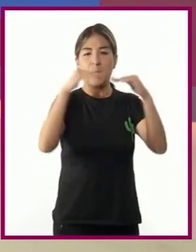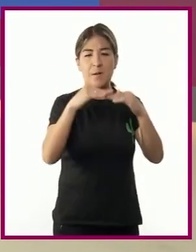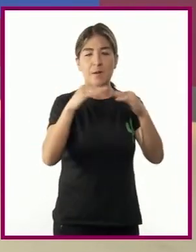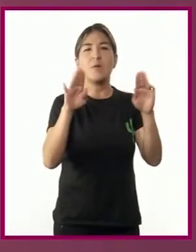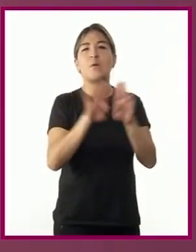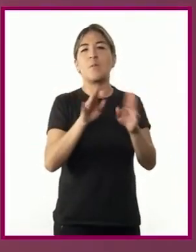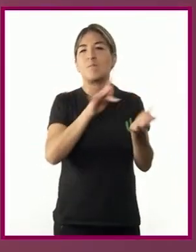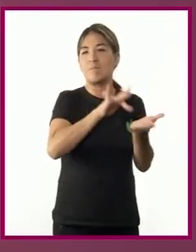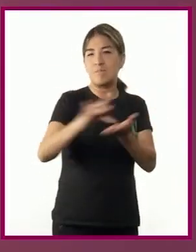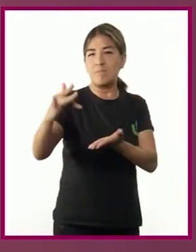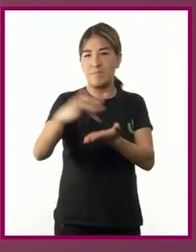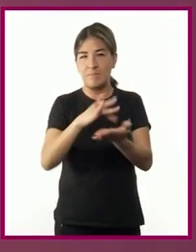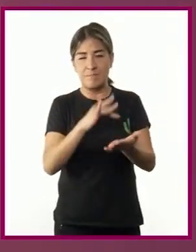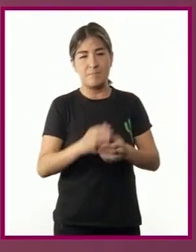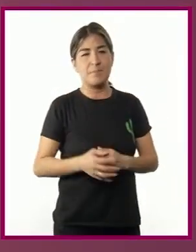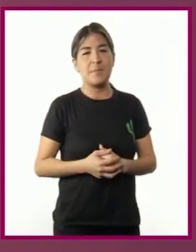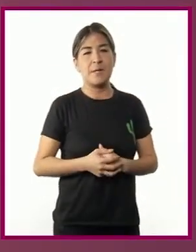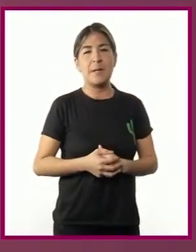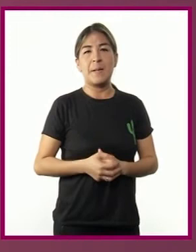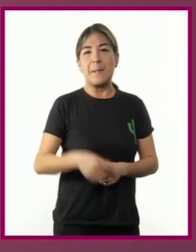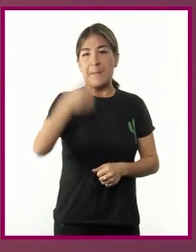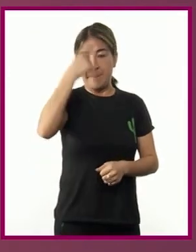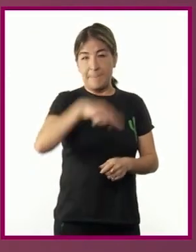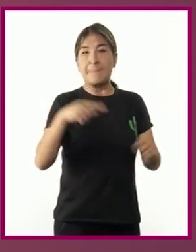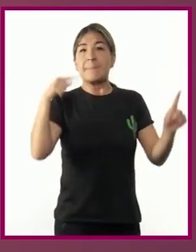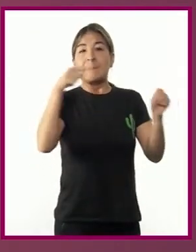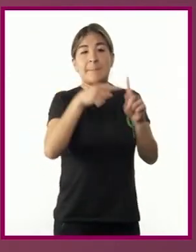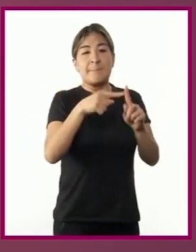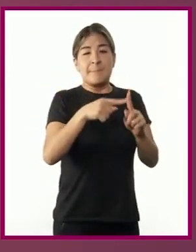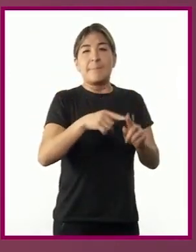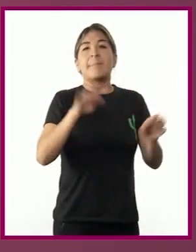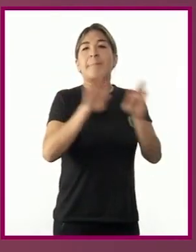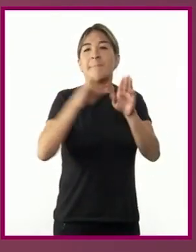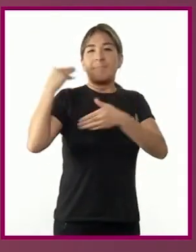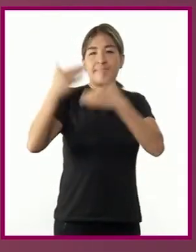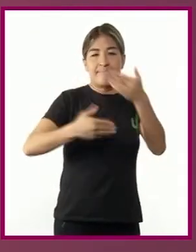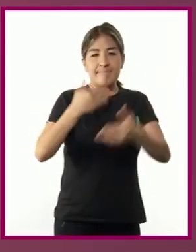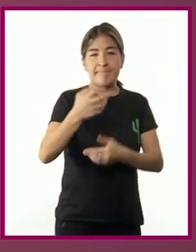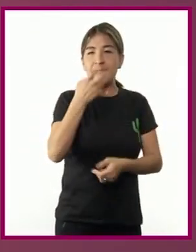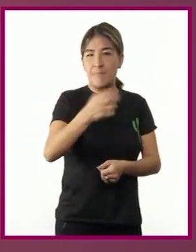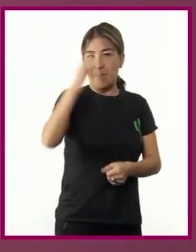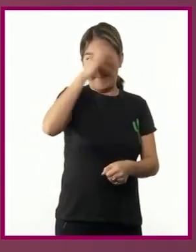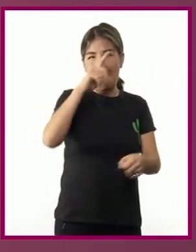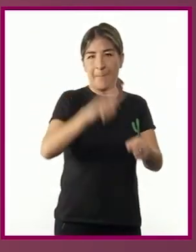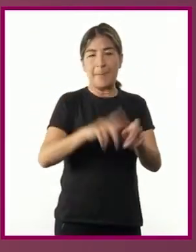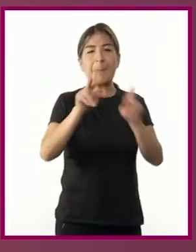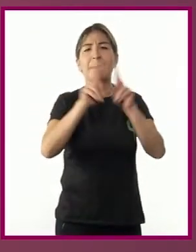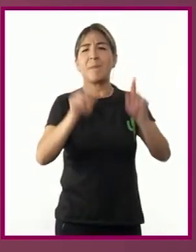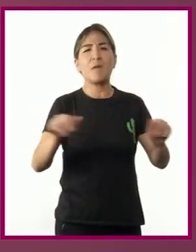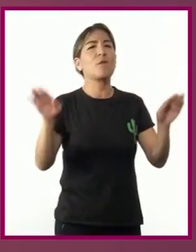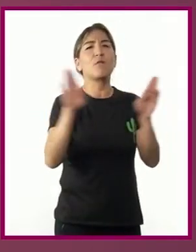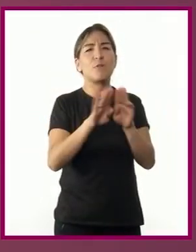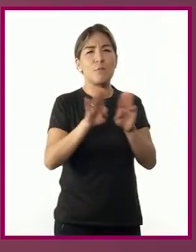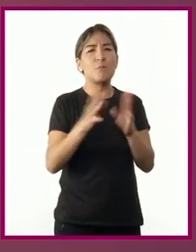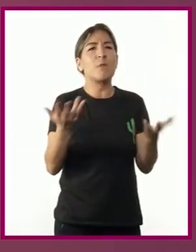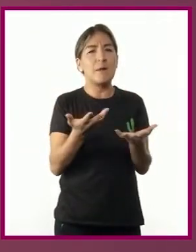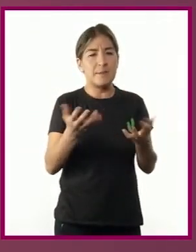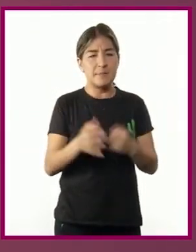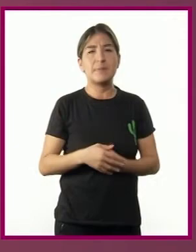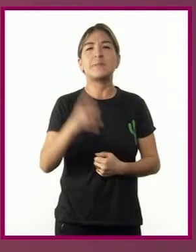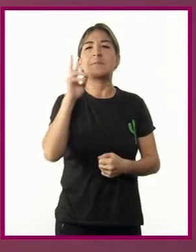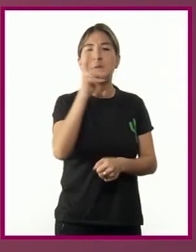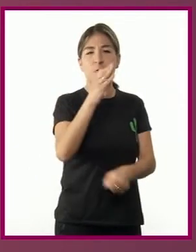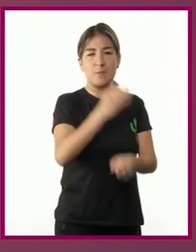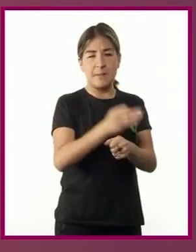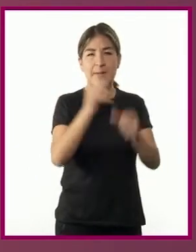solidaridad. Para destacar la trascendencia de la cultura de paz y cómo fomentarla, les invito a